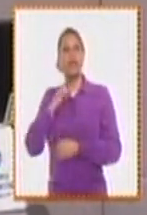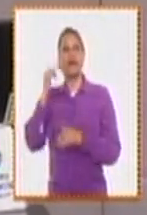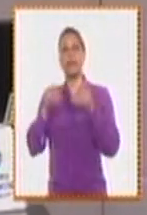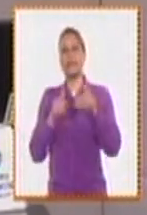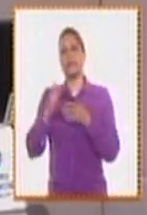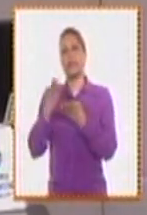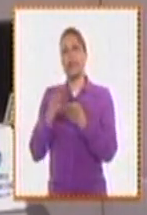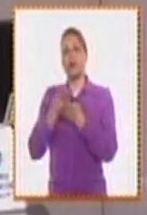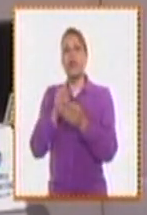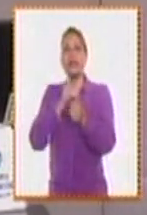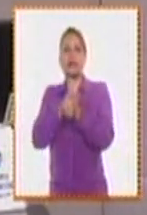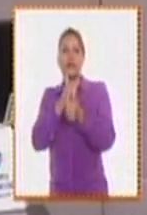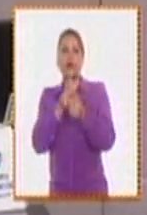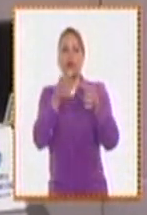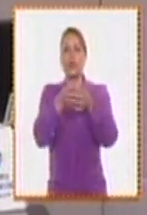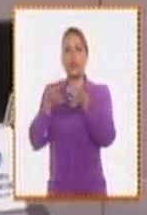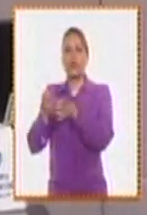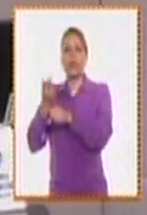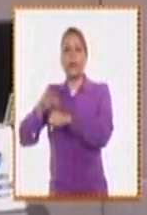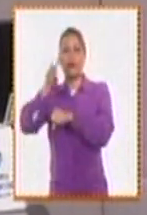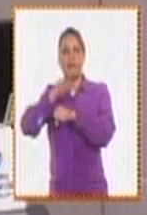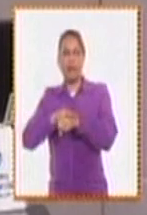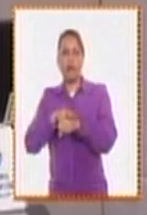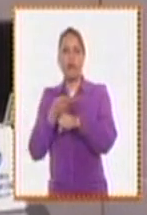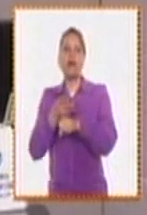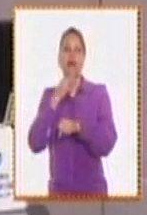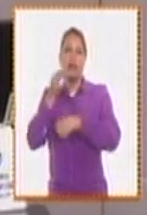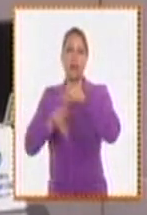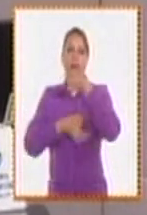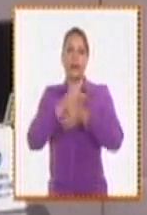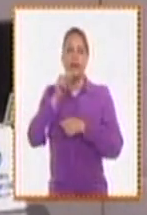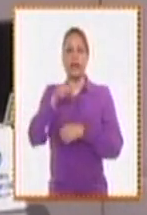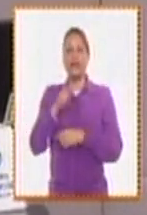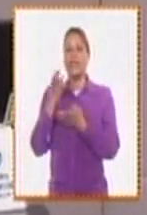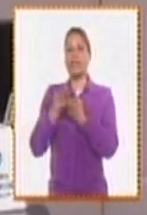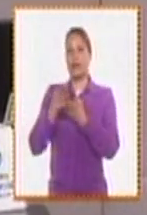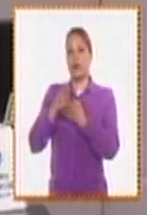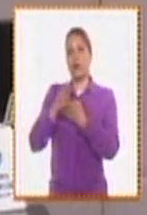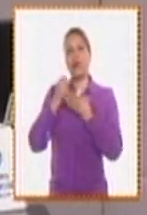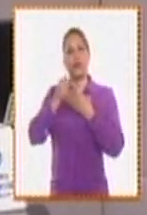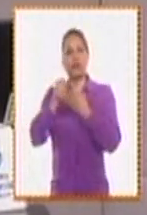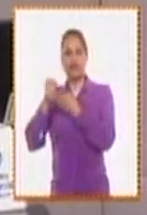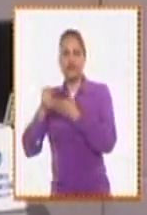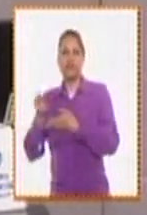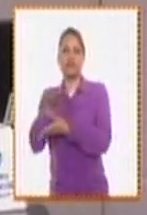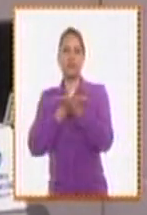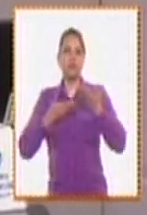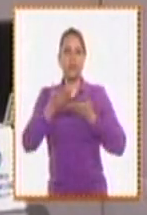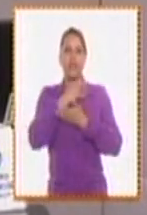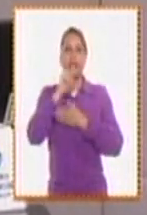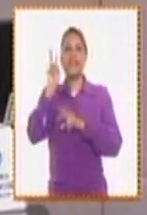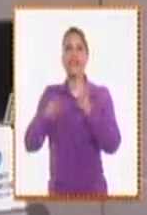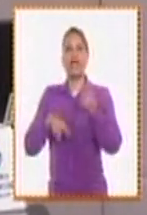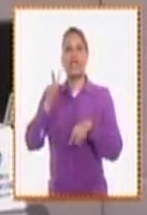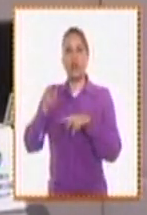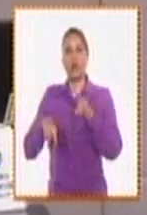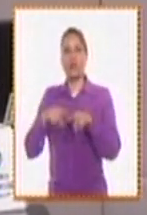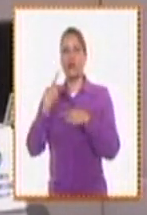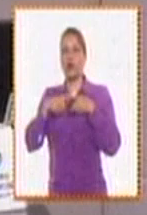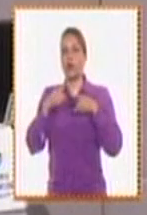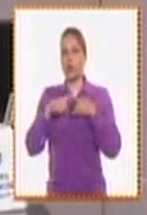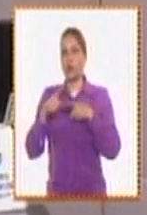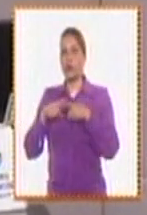asesoramiento en los grupos de prevención que se mencionaba anteriormente aquí, en la escuela, ayudando y compartiendo el diagnóstico que tiene con estos otros